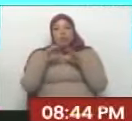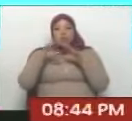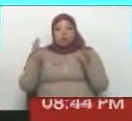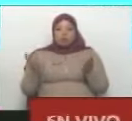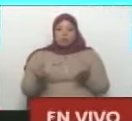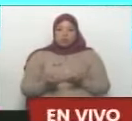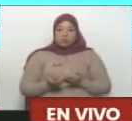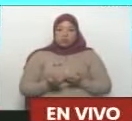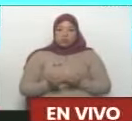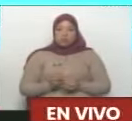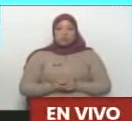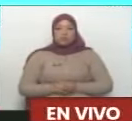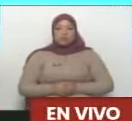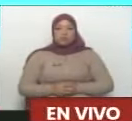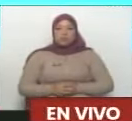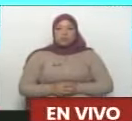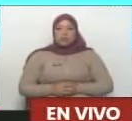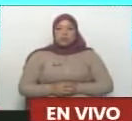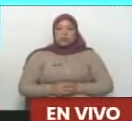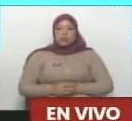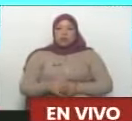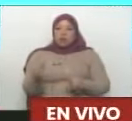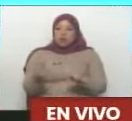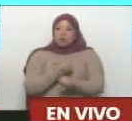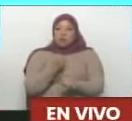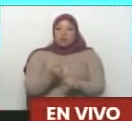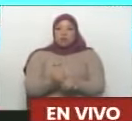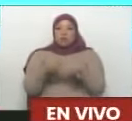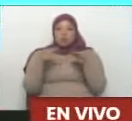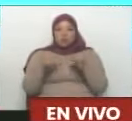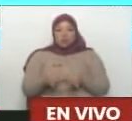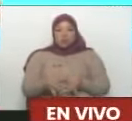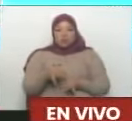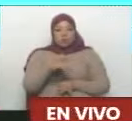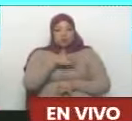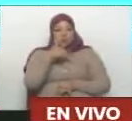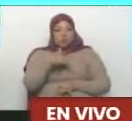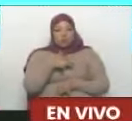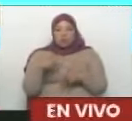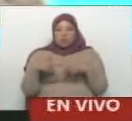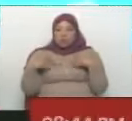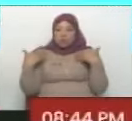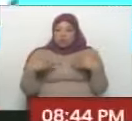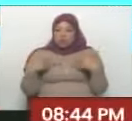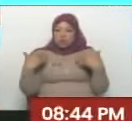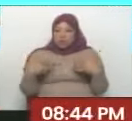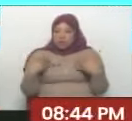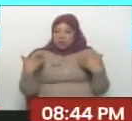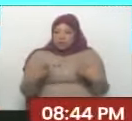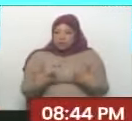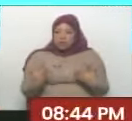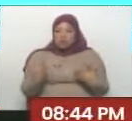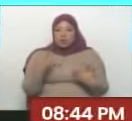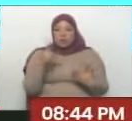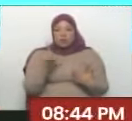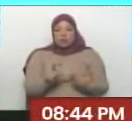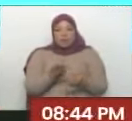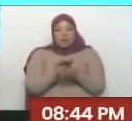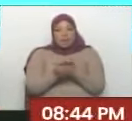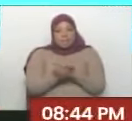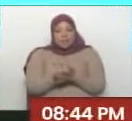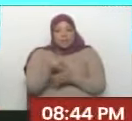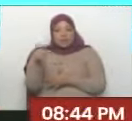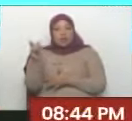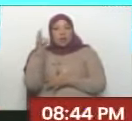Es correcto. Y yo creo que lo que ha hecho Cheo es una labor extraordinaria y yo me siento contento que se haga eso, y además que es mi amigo allá de